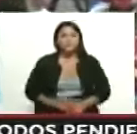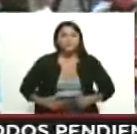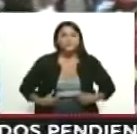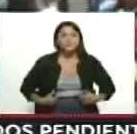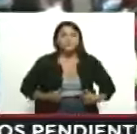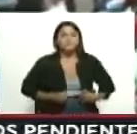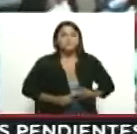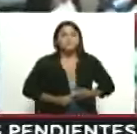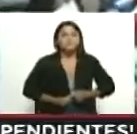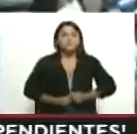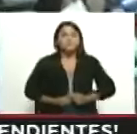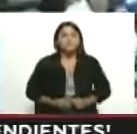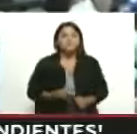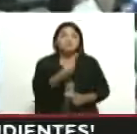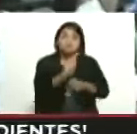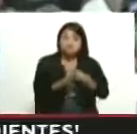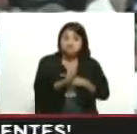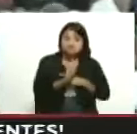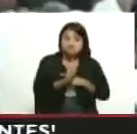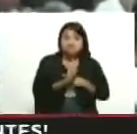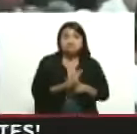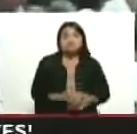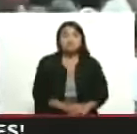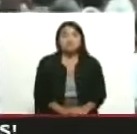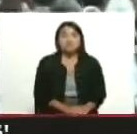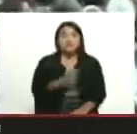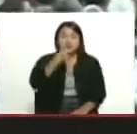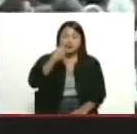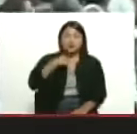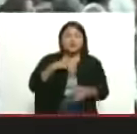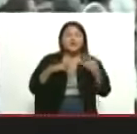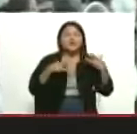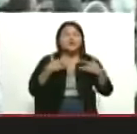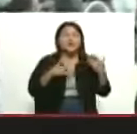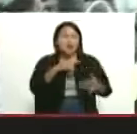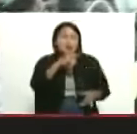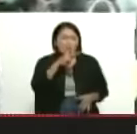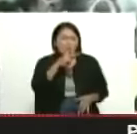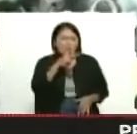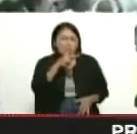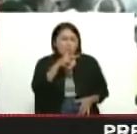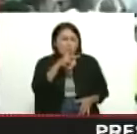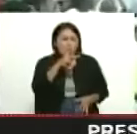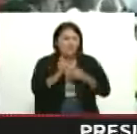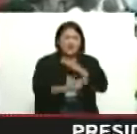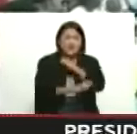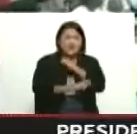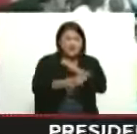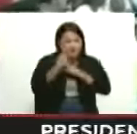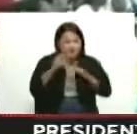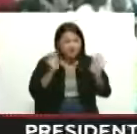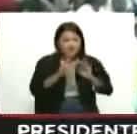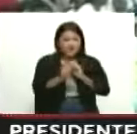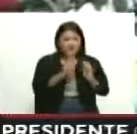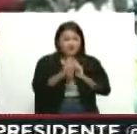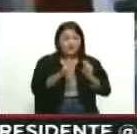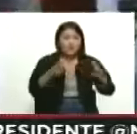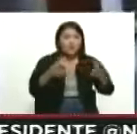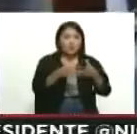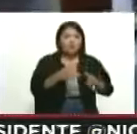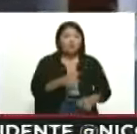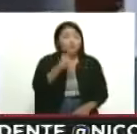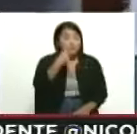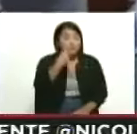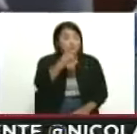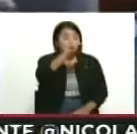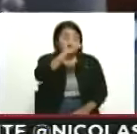Entonces, amenaza. Ayer hicieron un evento, un desastre, un fraude. ¿Ustedes vieron la rueda de prensa del partido? Véanla,